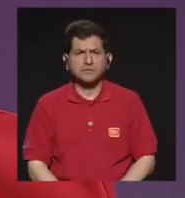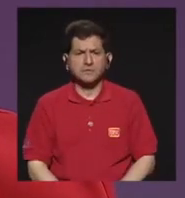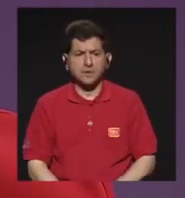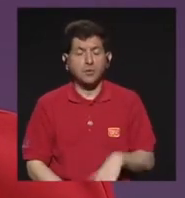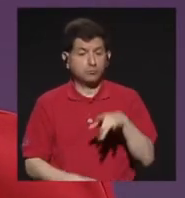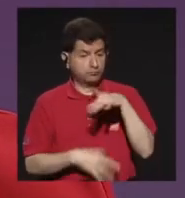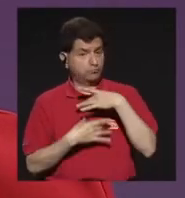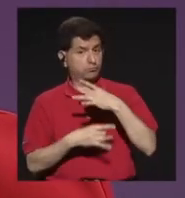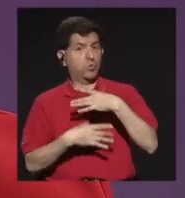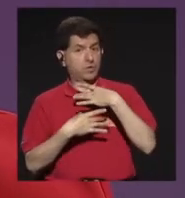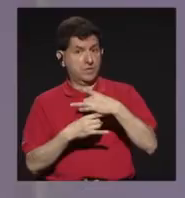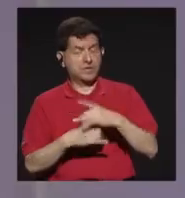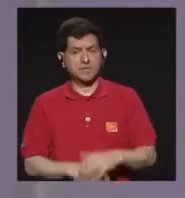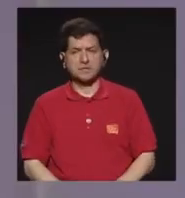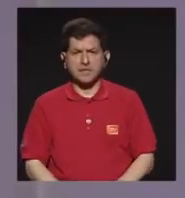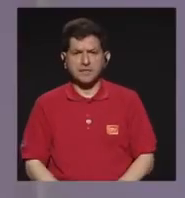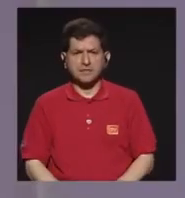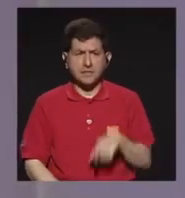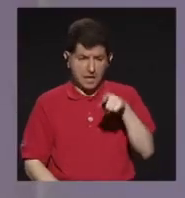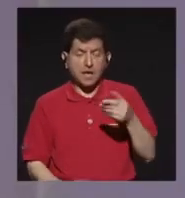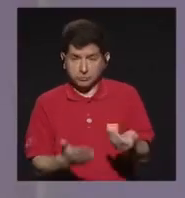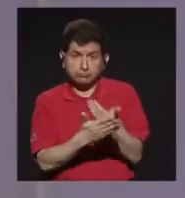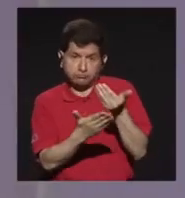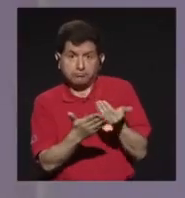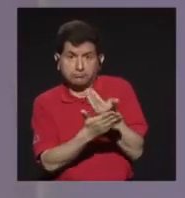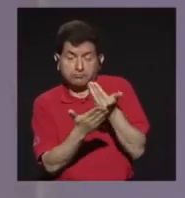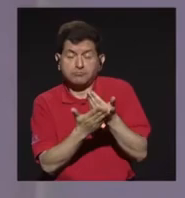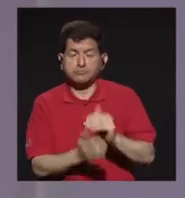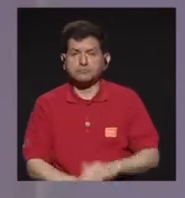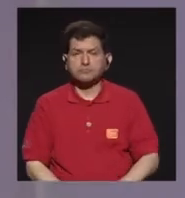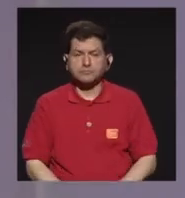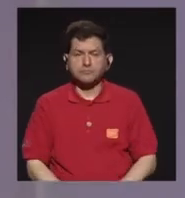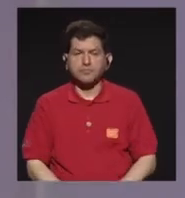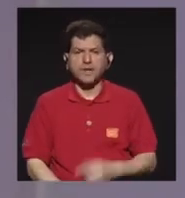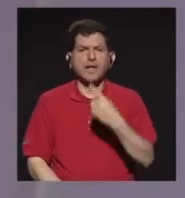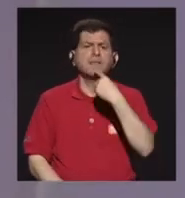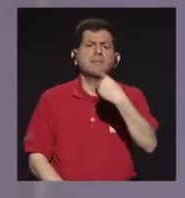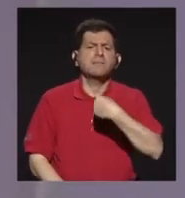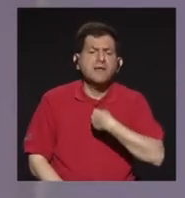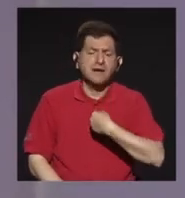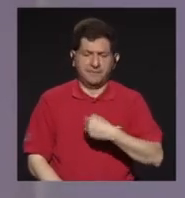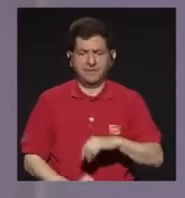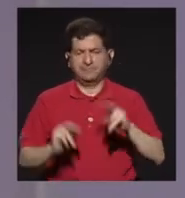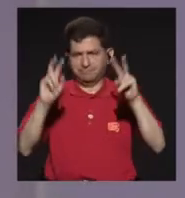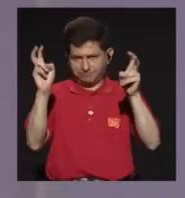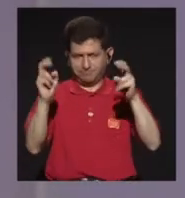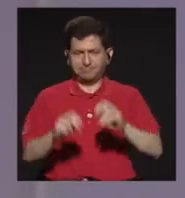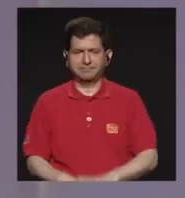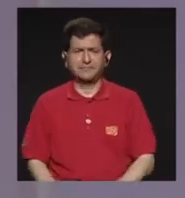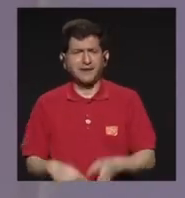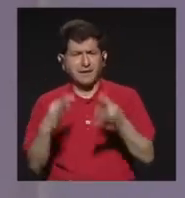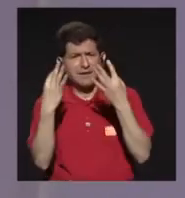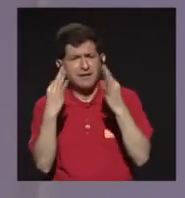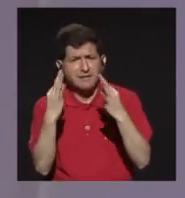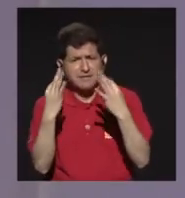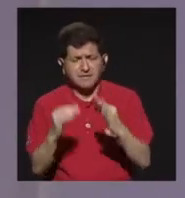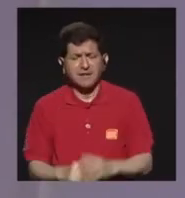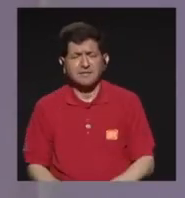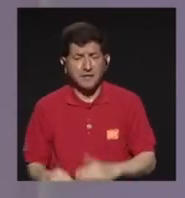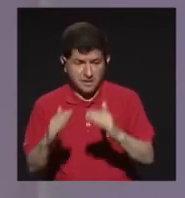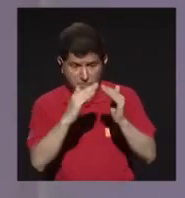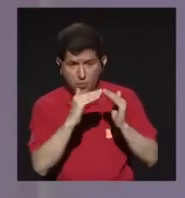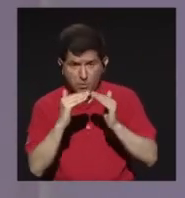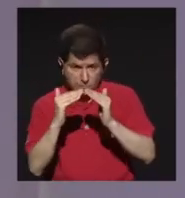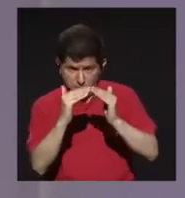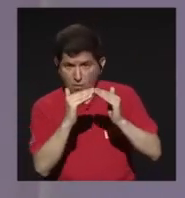muy interesante que se lanzó recientemente, que es Decímelo a mí, que es precisamente para con una de las